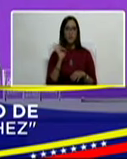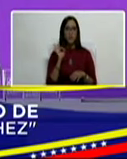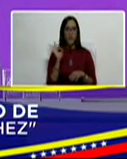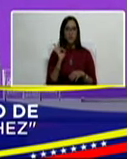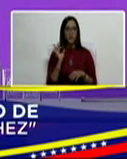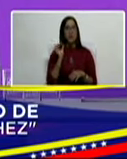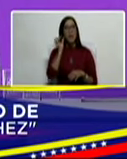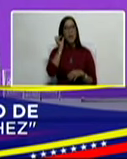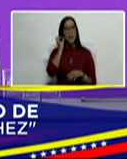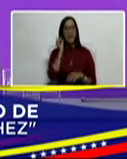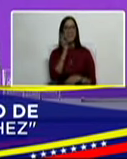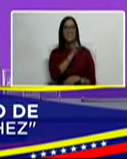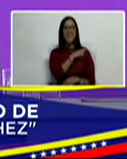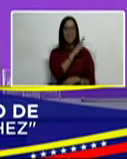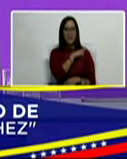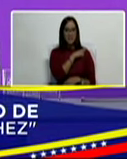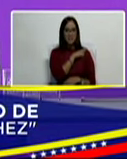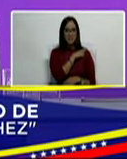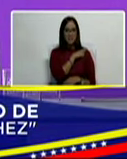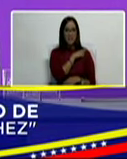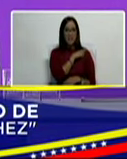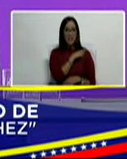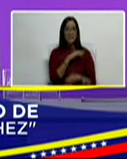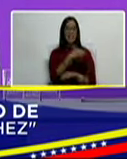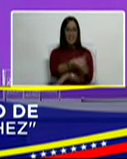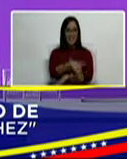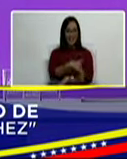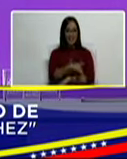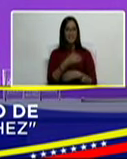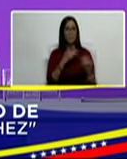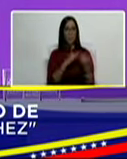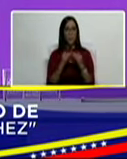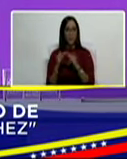las mujeres jefas de calle y comunidad.